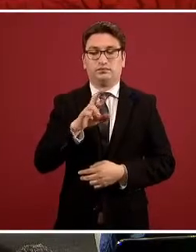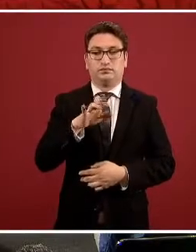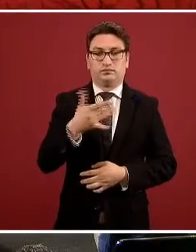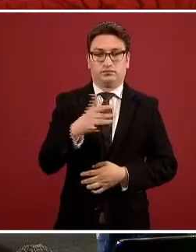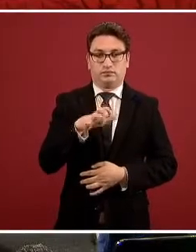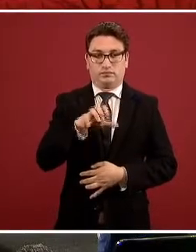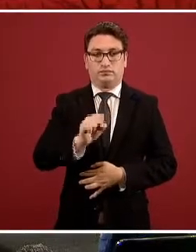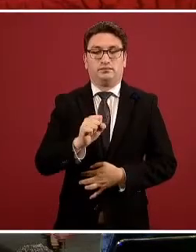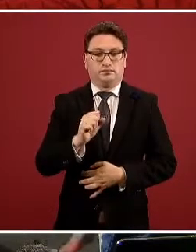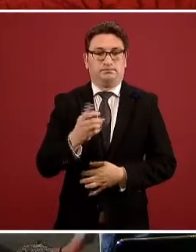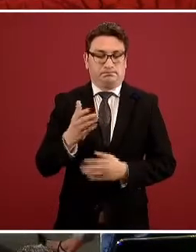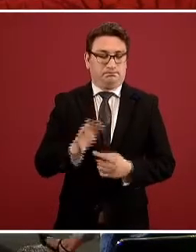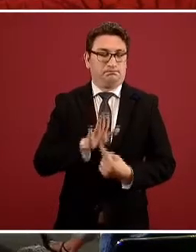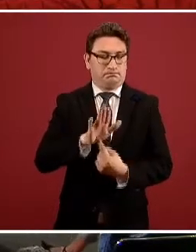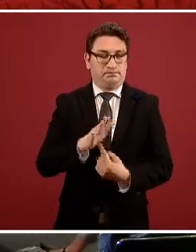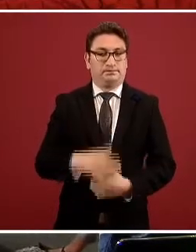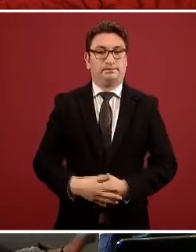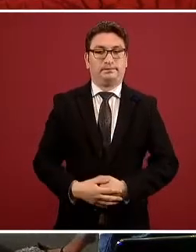presentará.